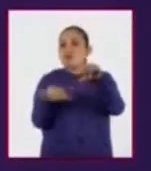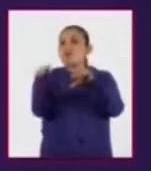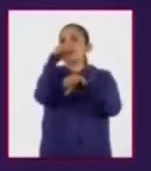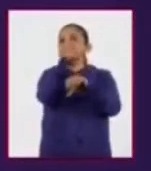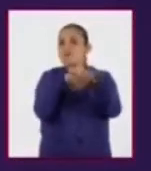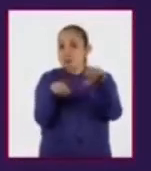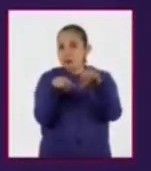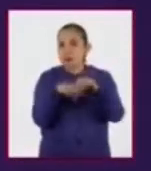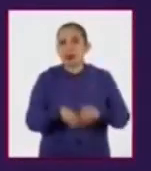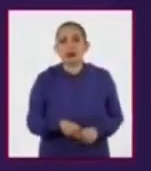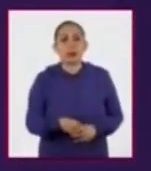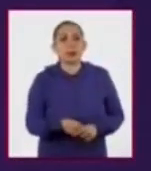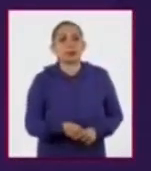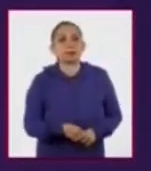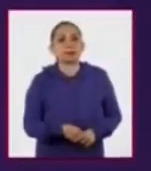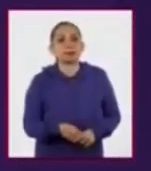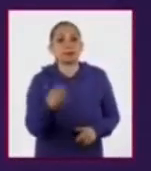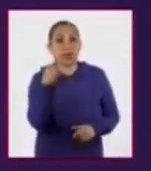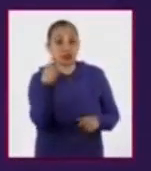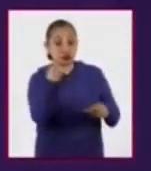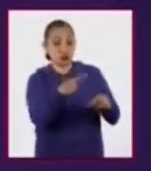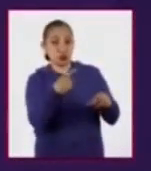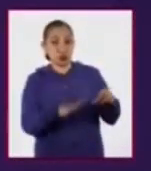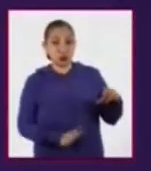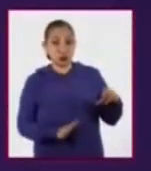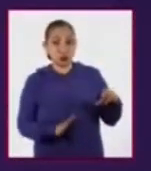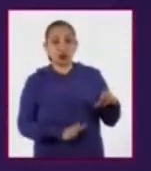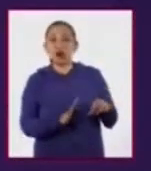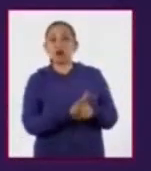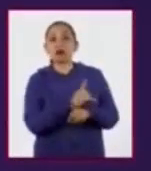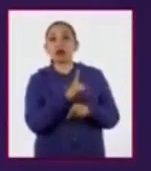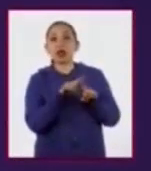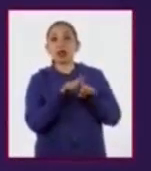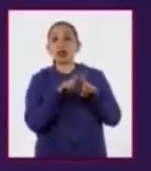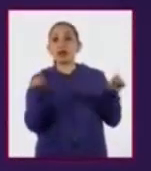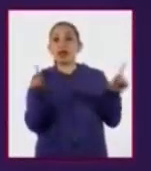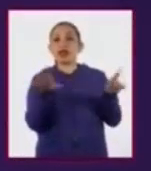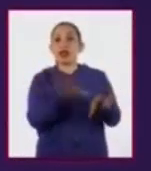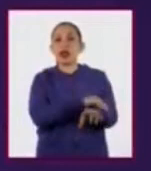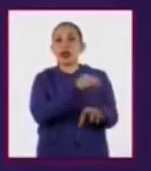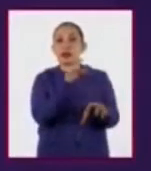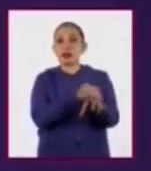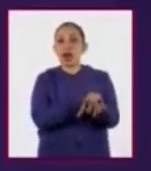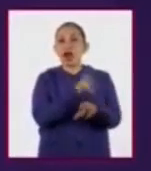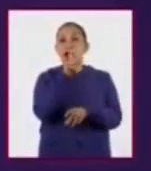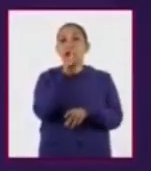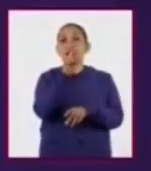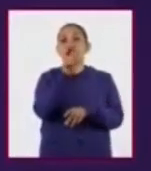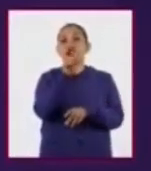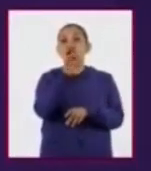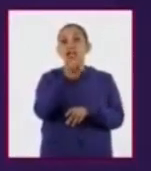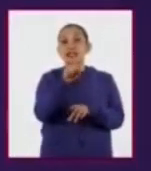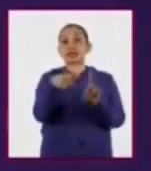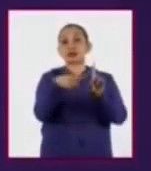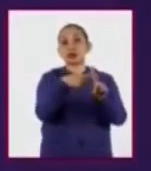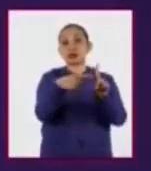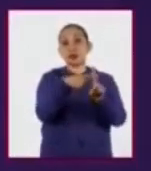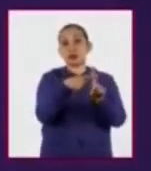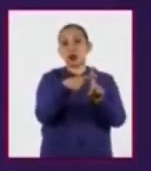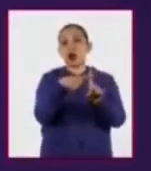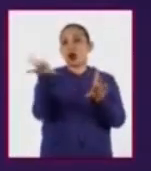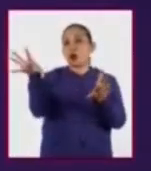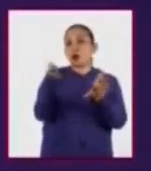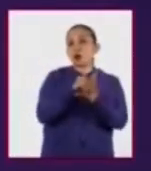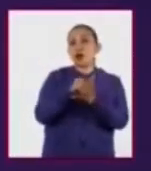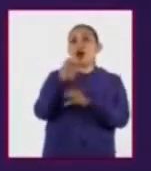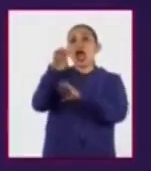del núcleo. Esa propiedad se debe a la diferencia de cargas, pues los protones tienen carga positiva que atrae